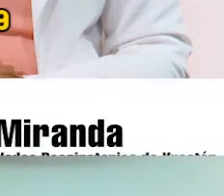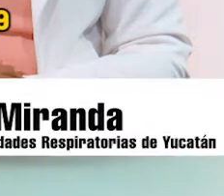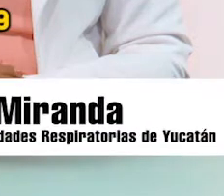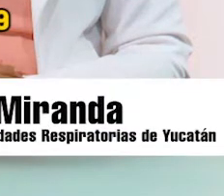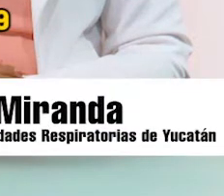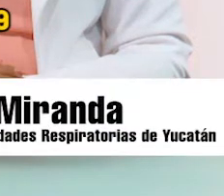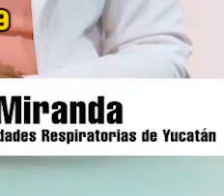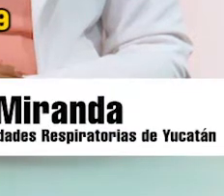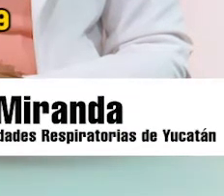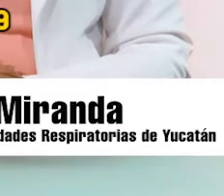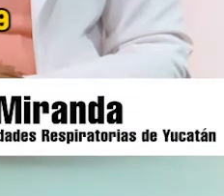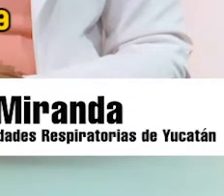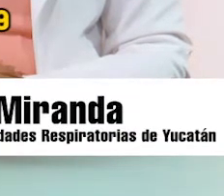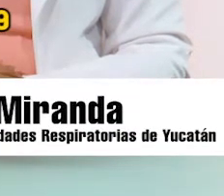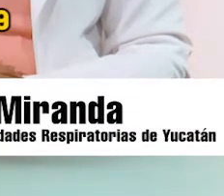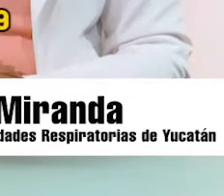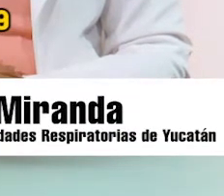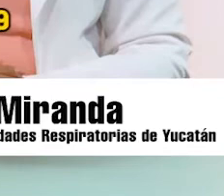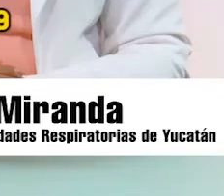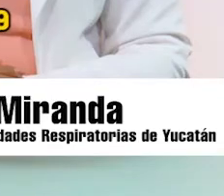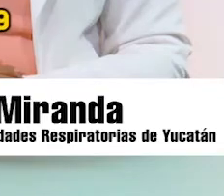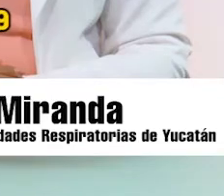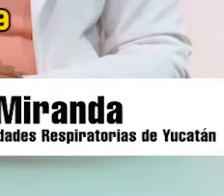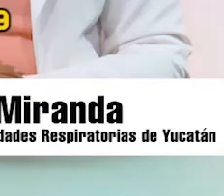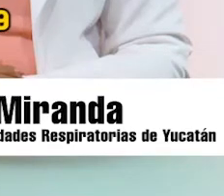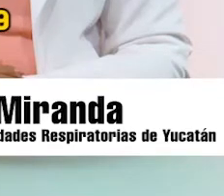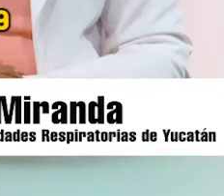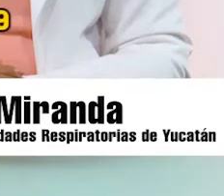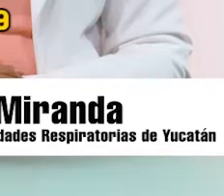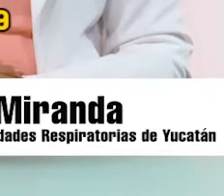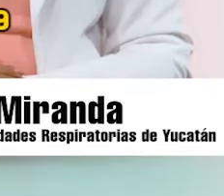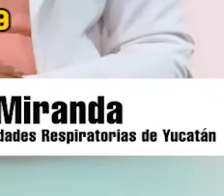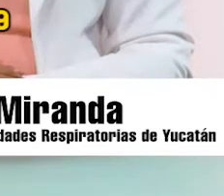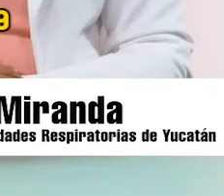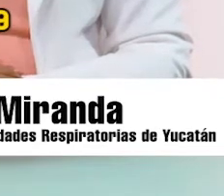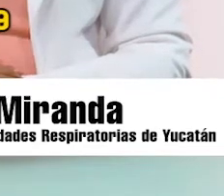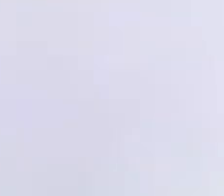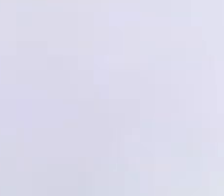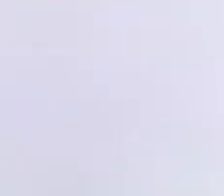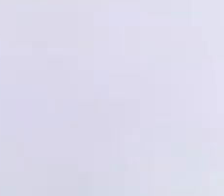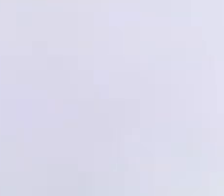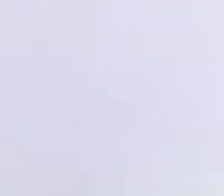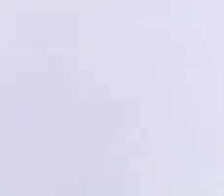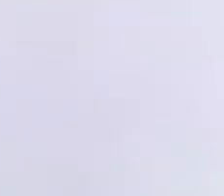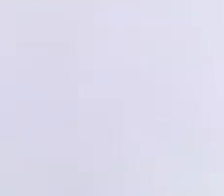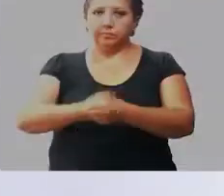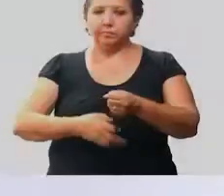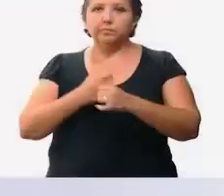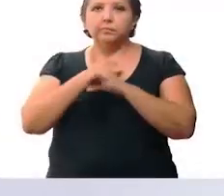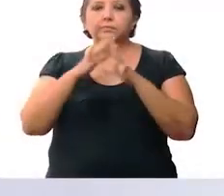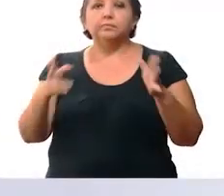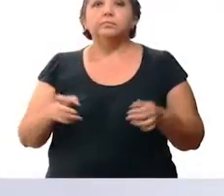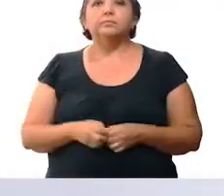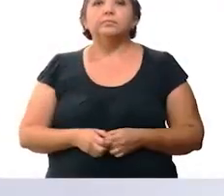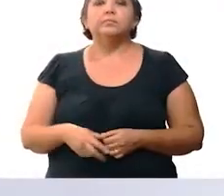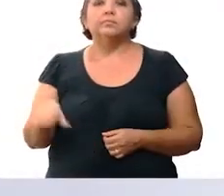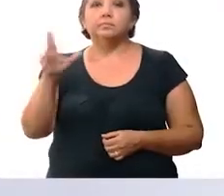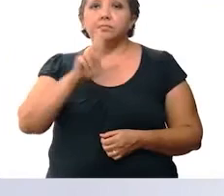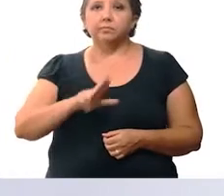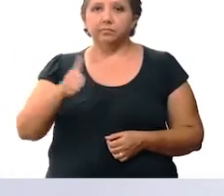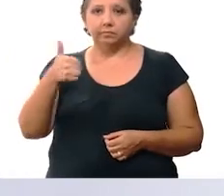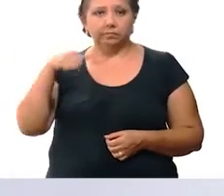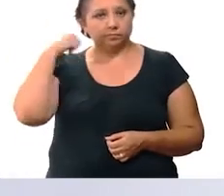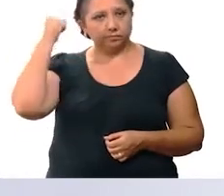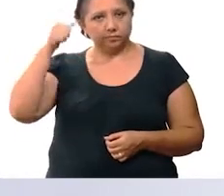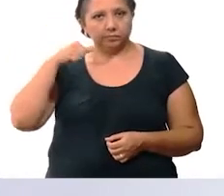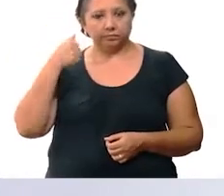Buenas tardes, nos permitimos dar el informe diario relacionado con el COVID-19. Gracias doctora, buenas tardes. Este es el parte médico de este martes